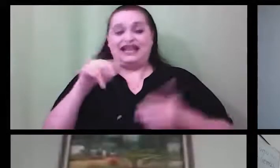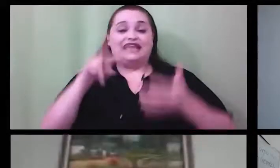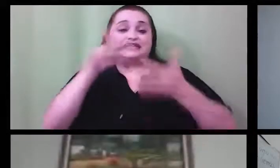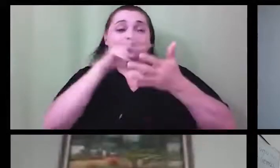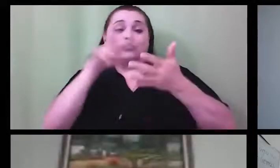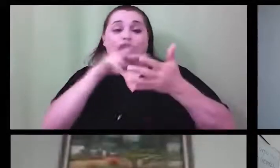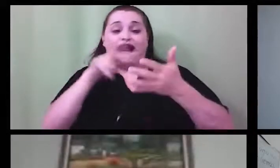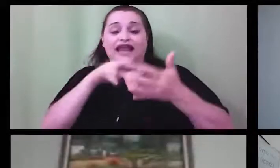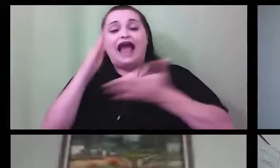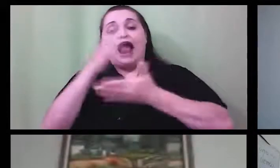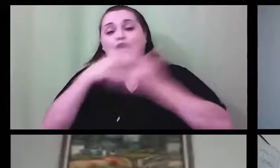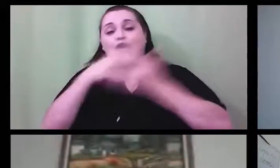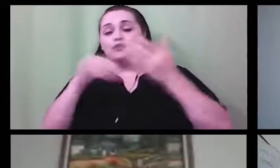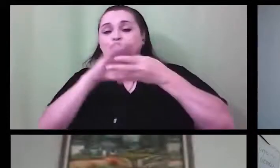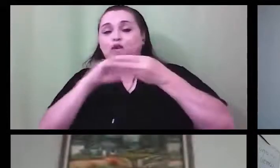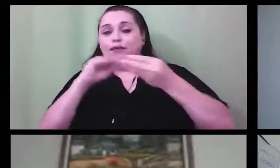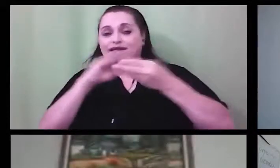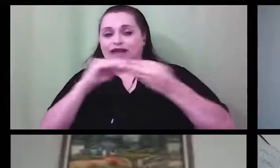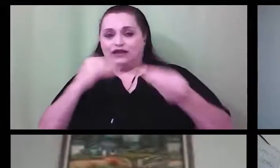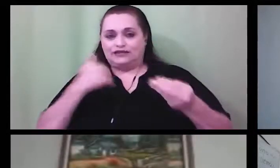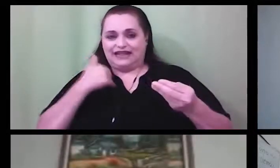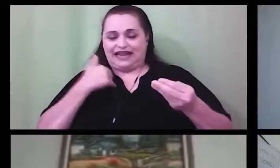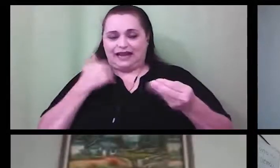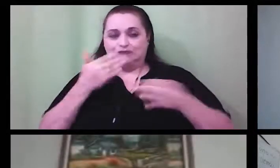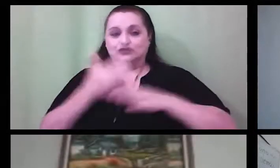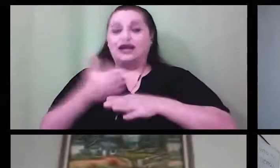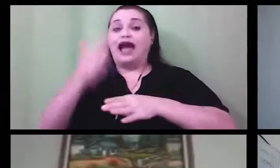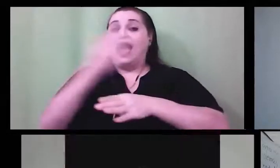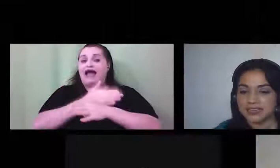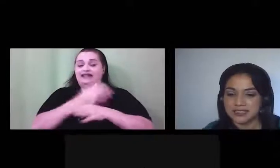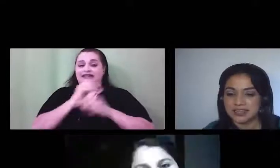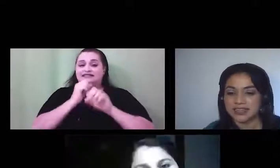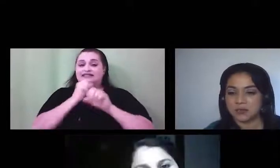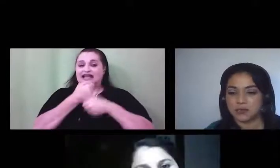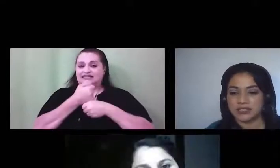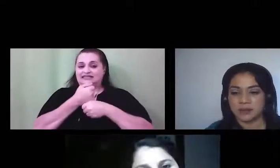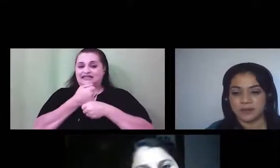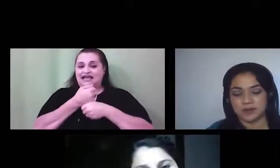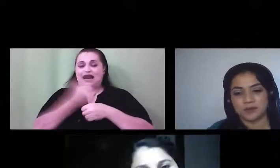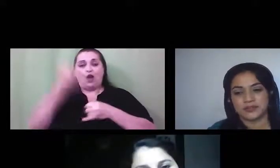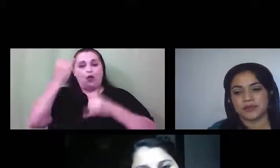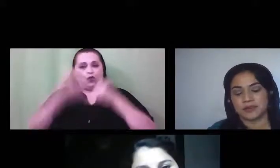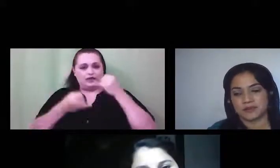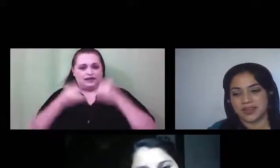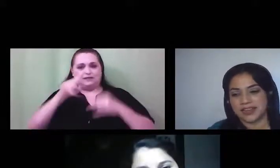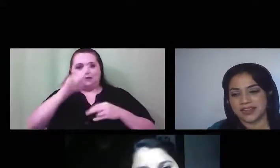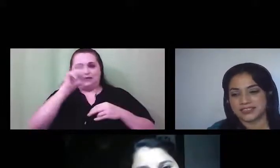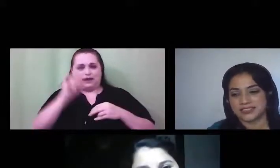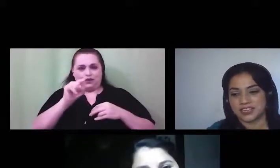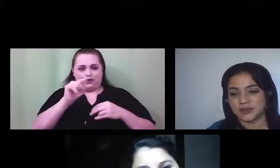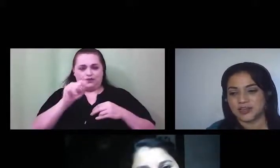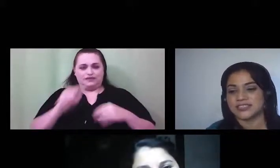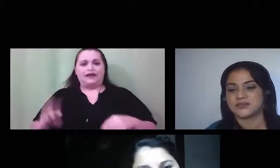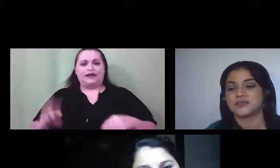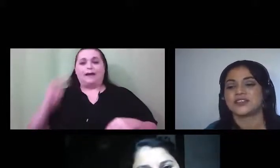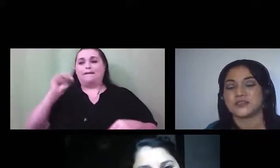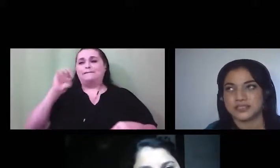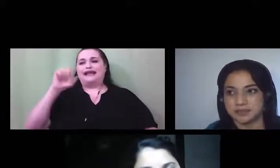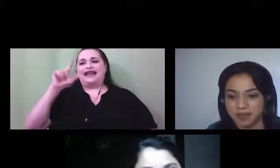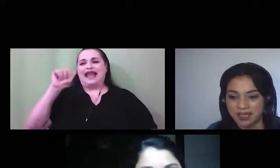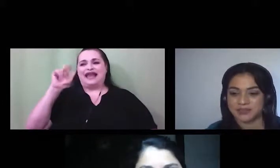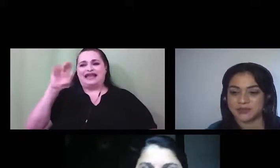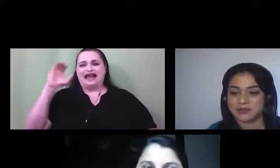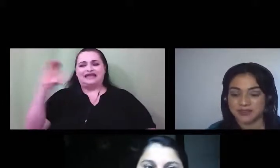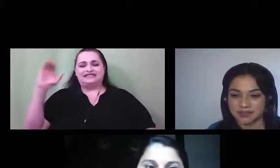unos comentarios que tenemos antes de hacerles la última pregunta. Bueno, Melania Castillo, gracias por